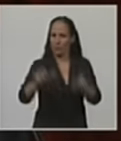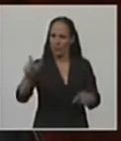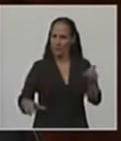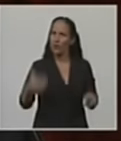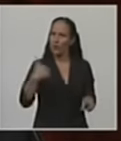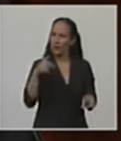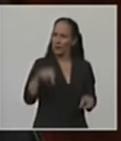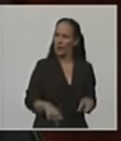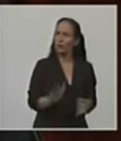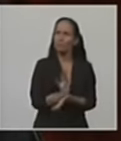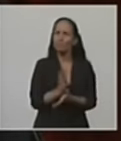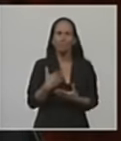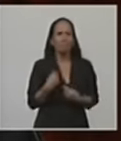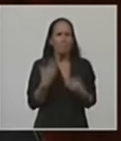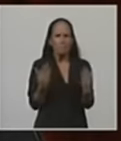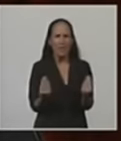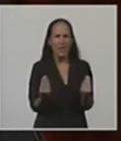se sienten desprotegidos.